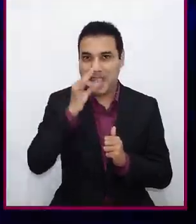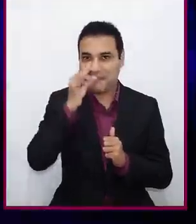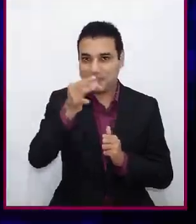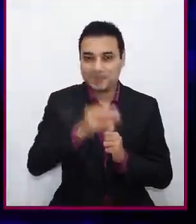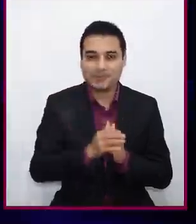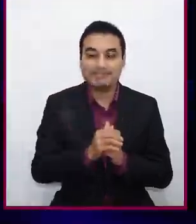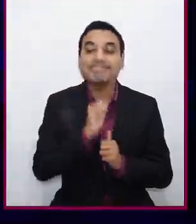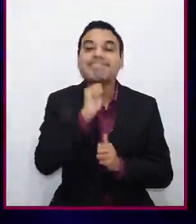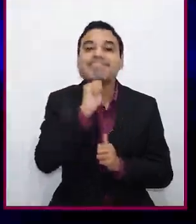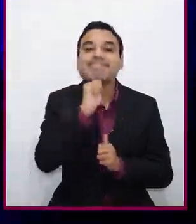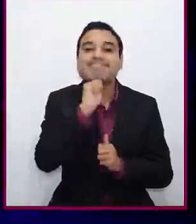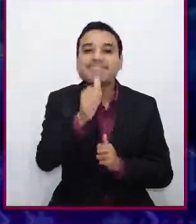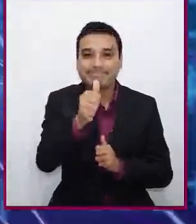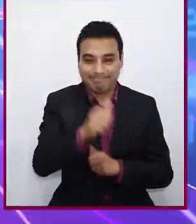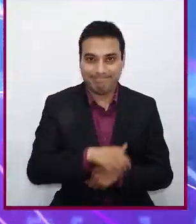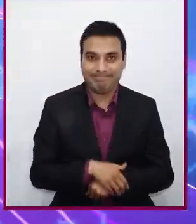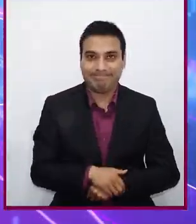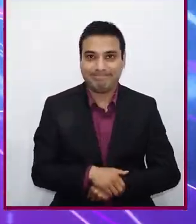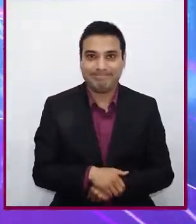nada muchachos